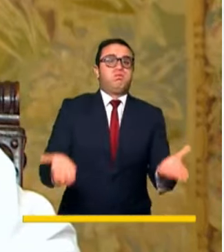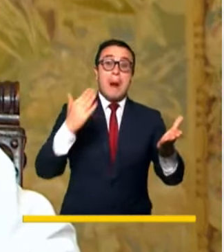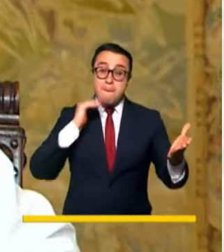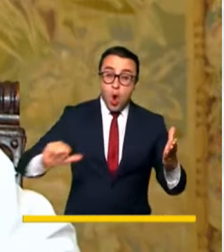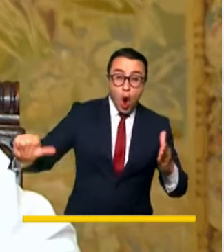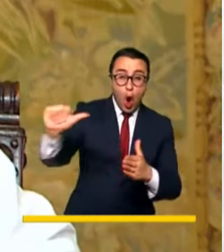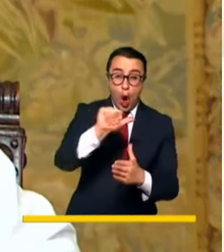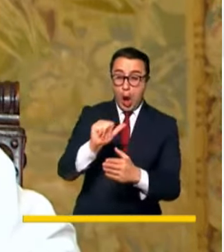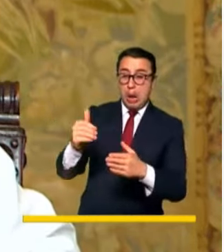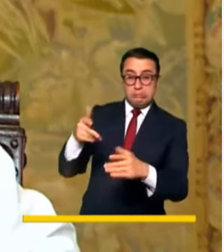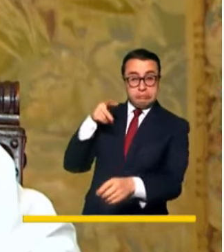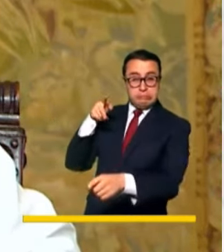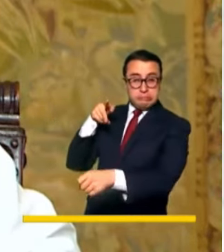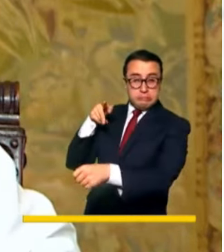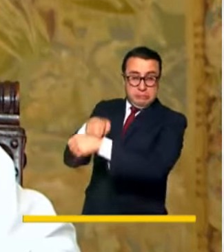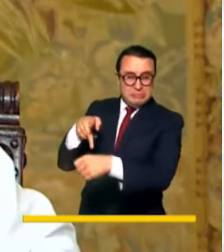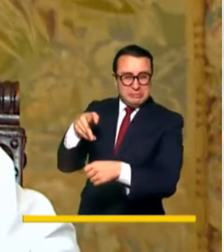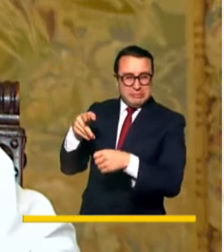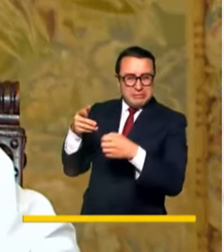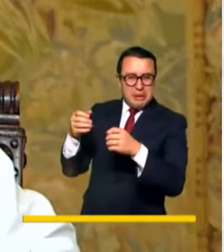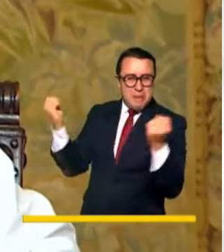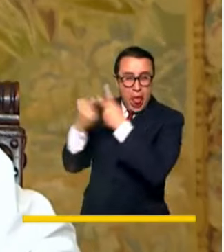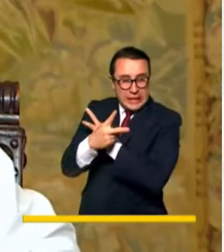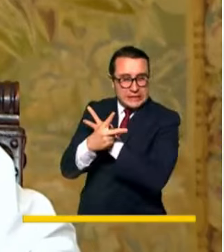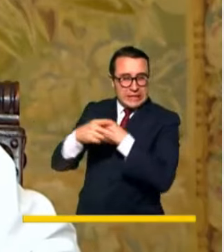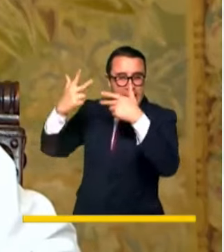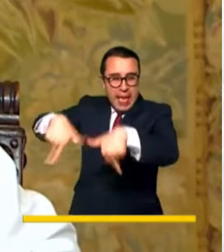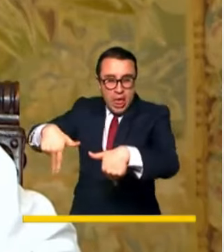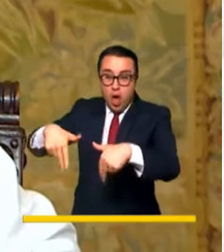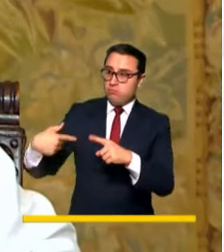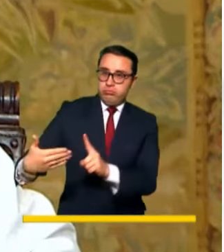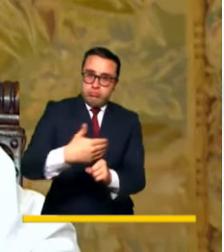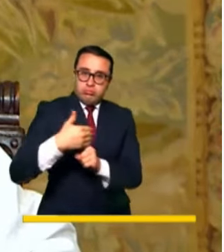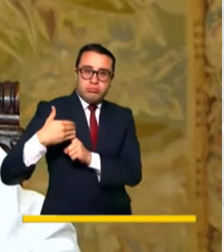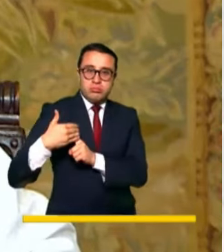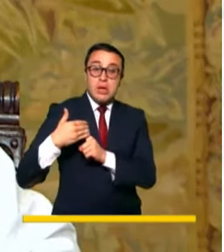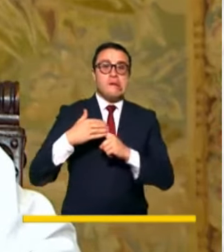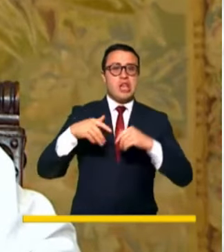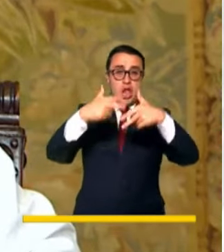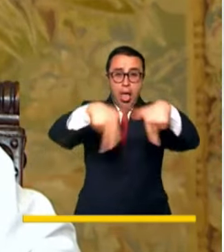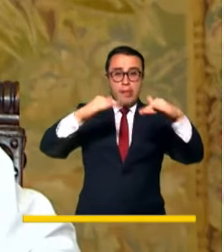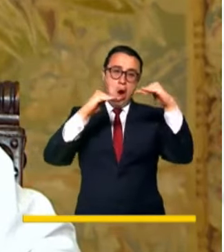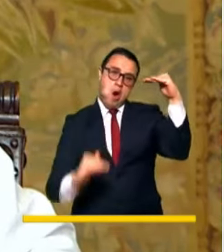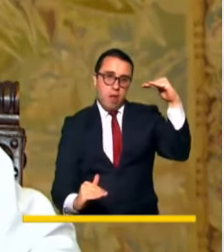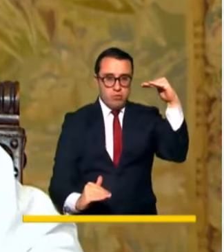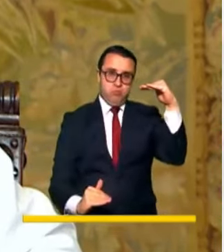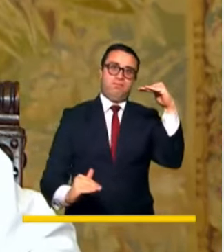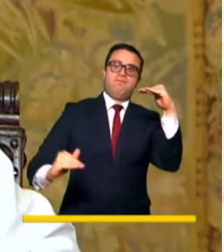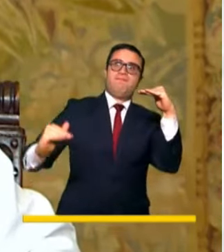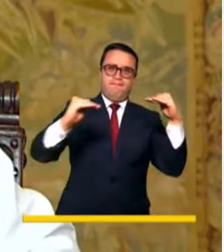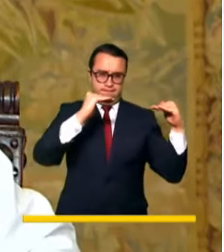violencia de género el cierre de brechas de género y la creación de oportunidades de Independencia